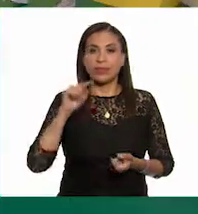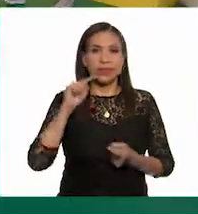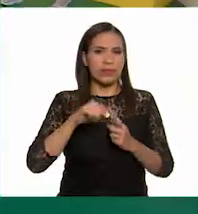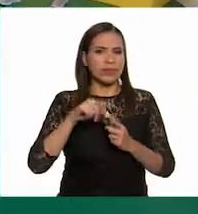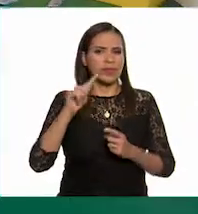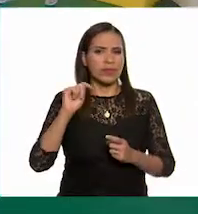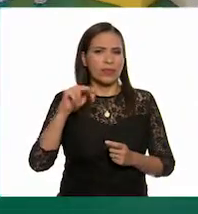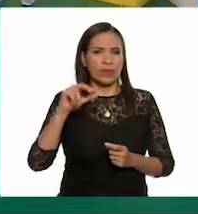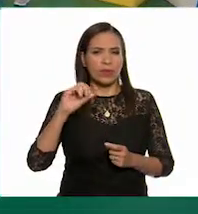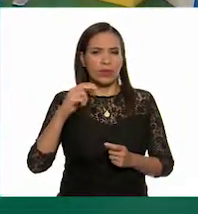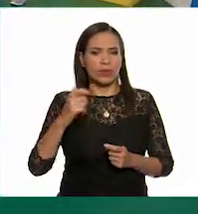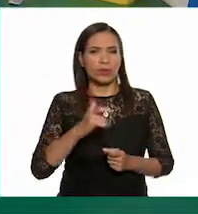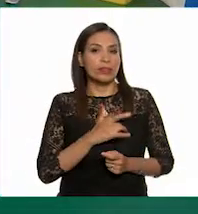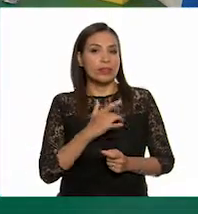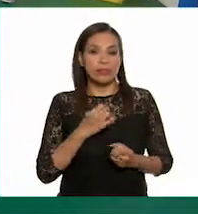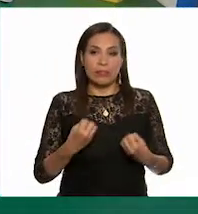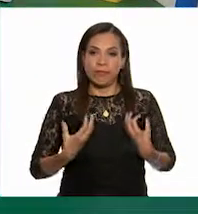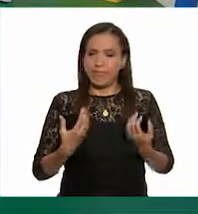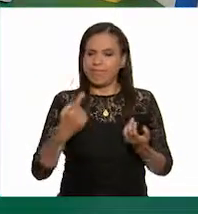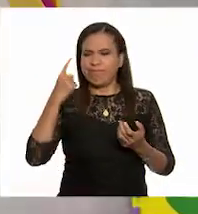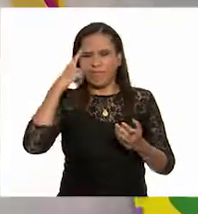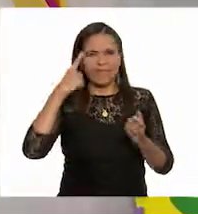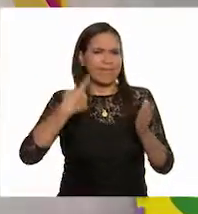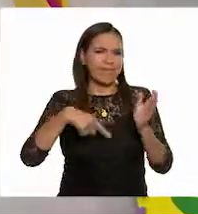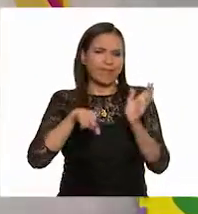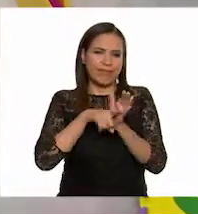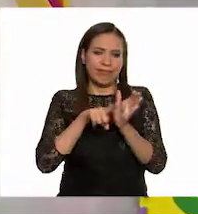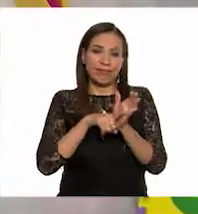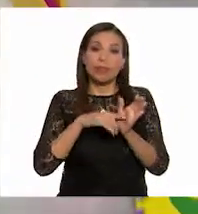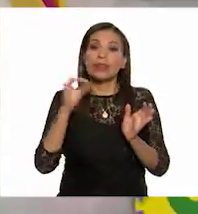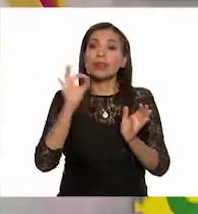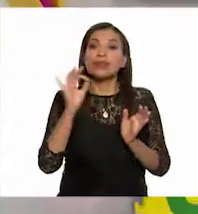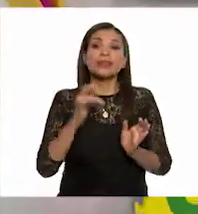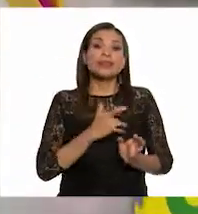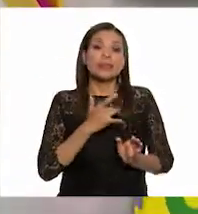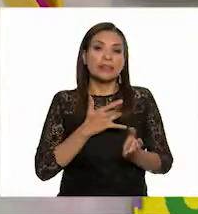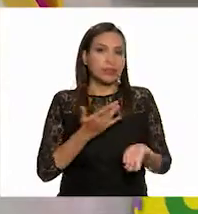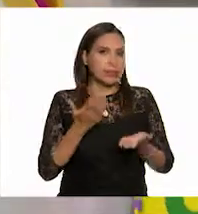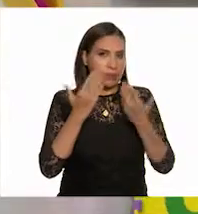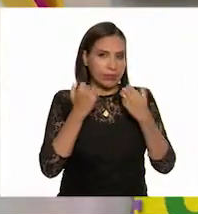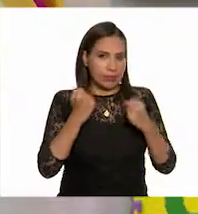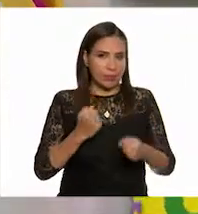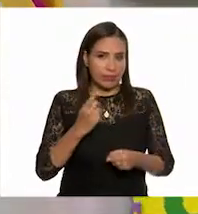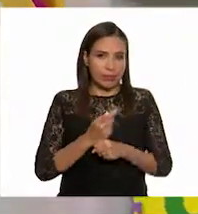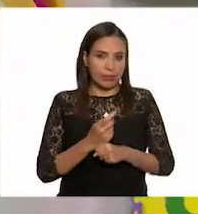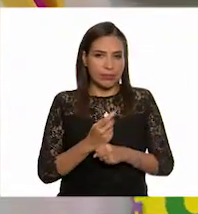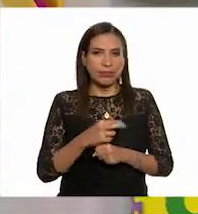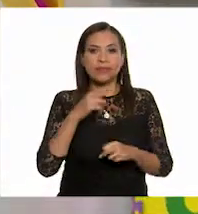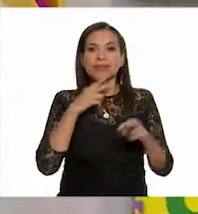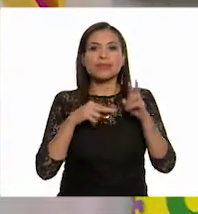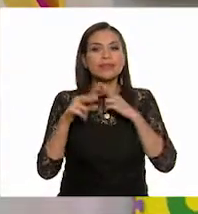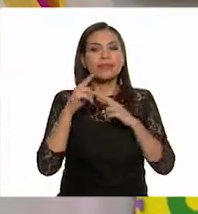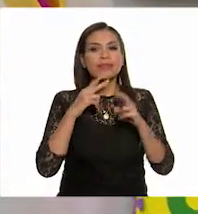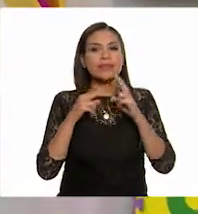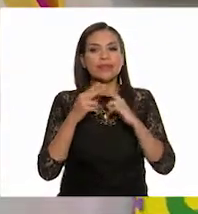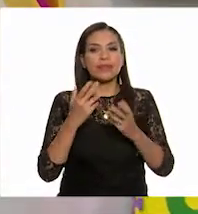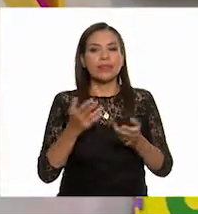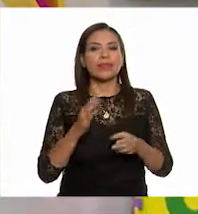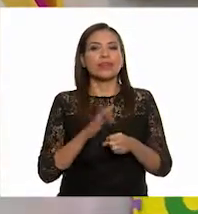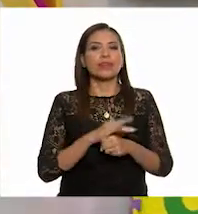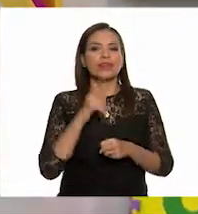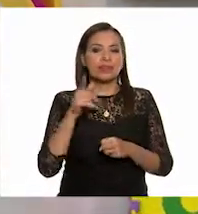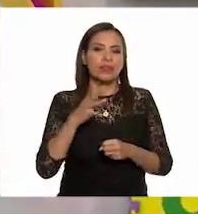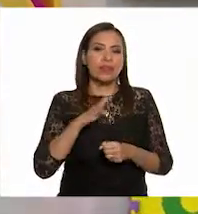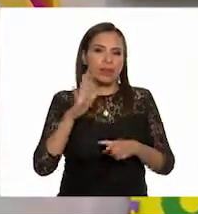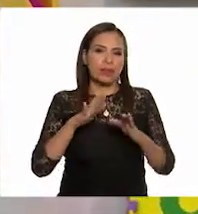se puso en un estado de ánimo negativo. Quizás se sentía inseguro, preocupado. ¿Sí? De por sí,